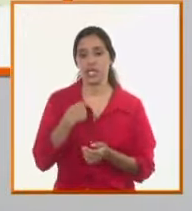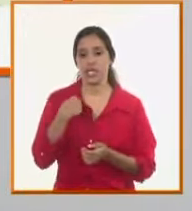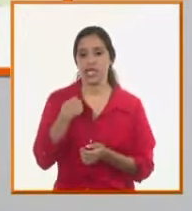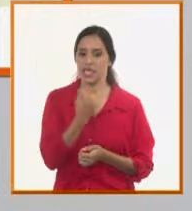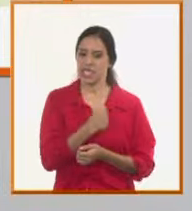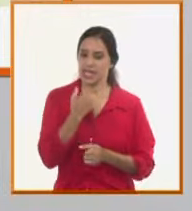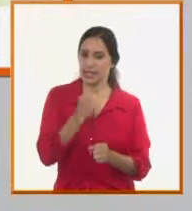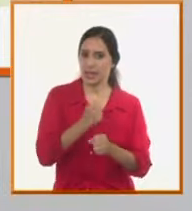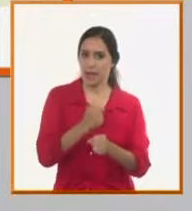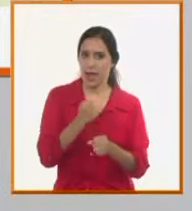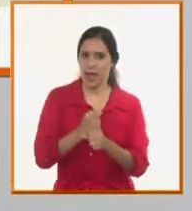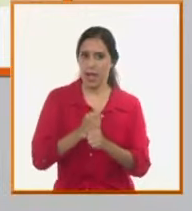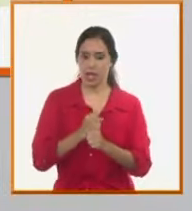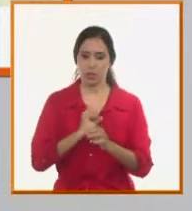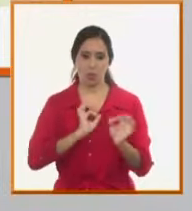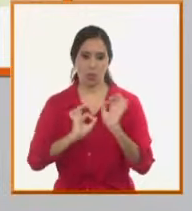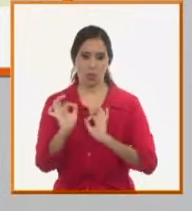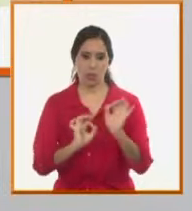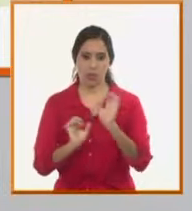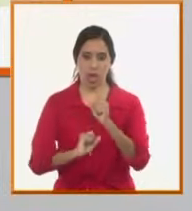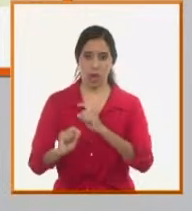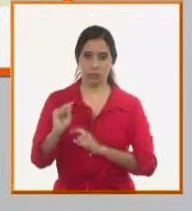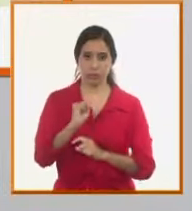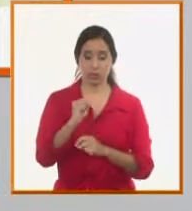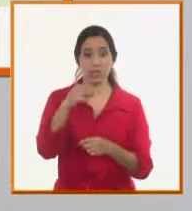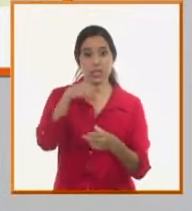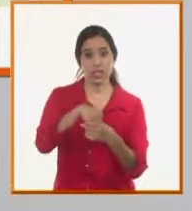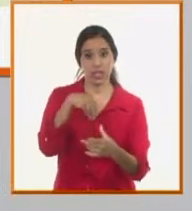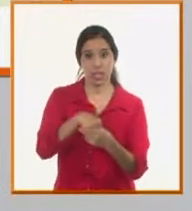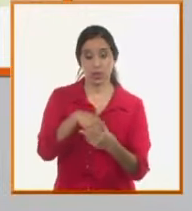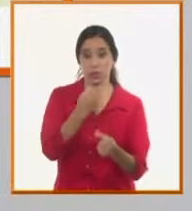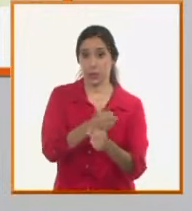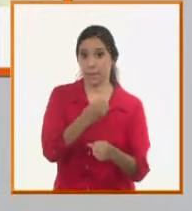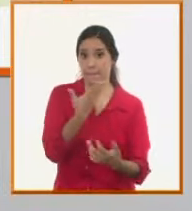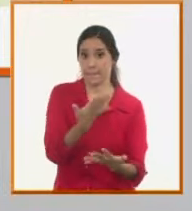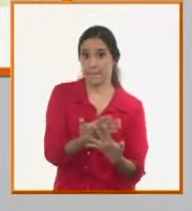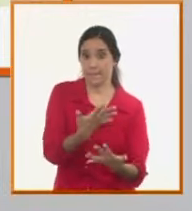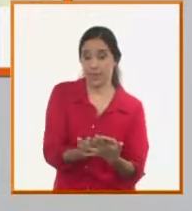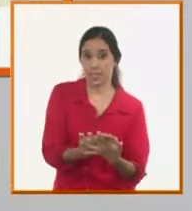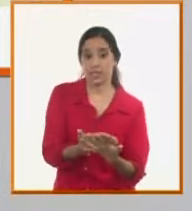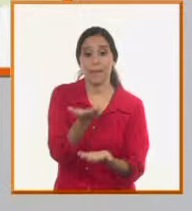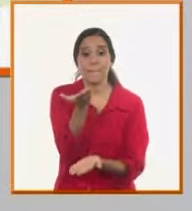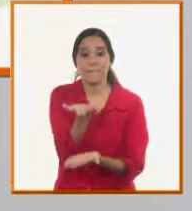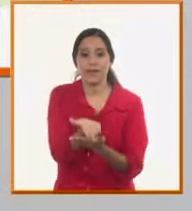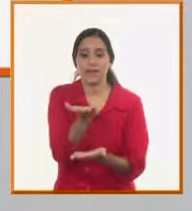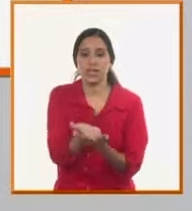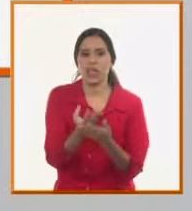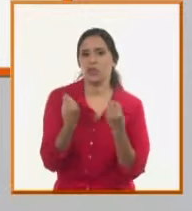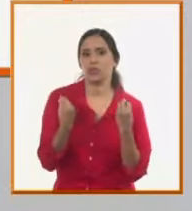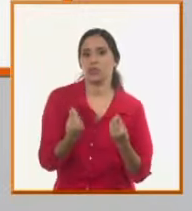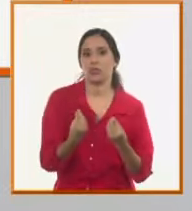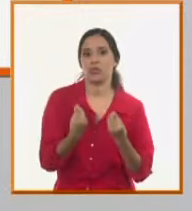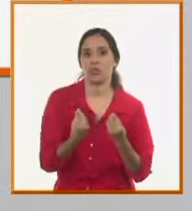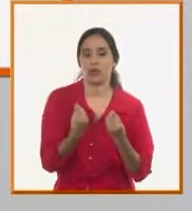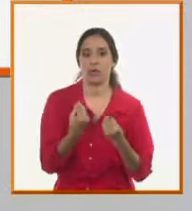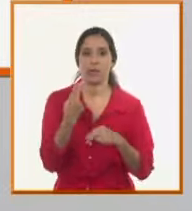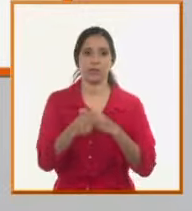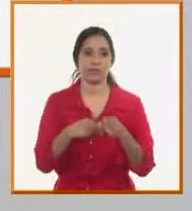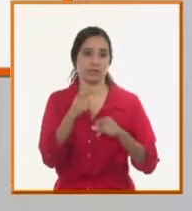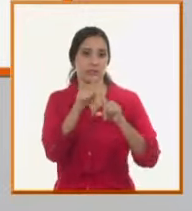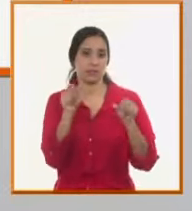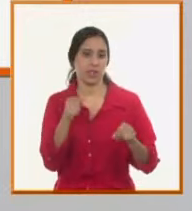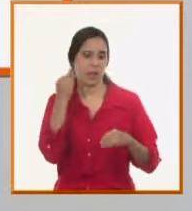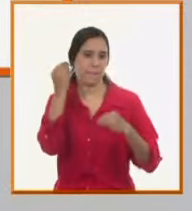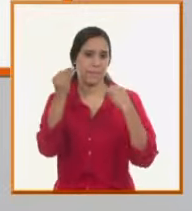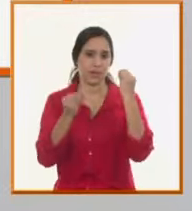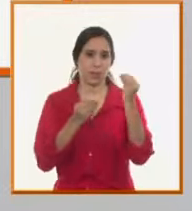cuál es, pero preguntaba que quería ser agente de seguro y pedía cómo hacerlo, ¿no? Irina quiere ser agente de